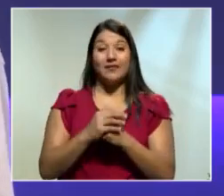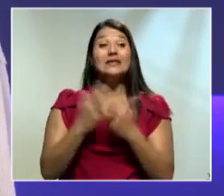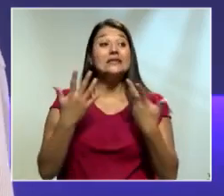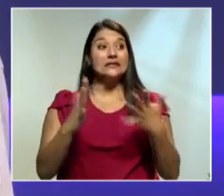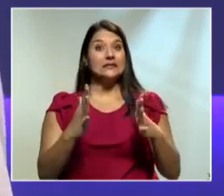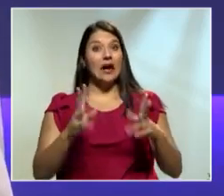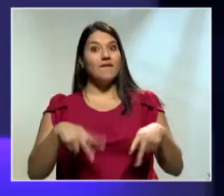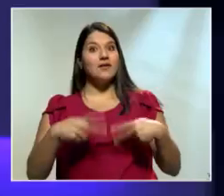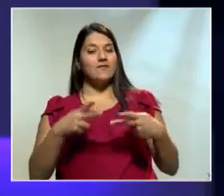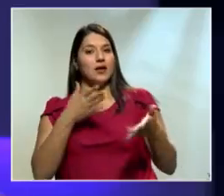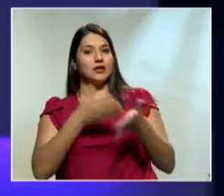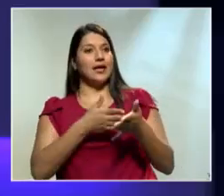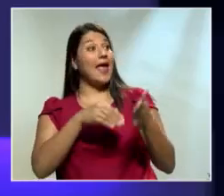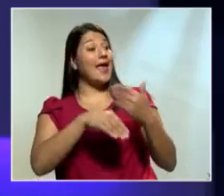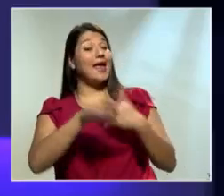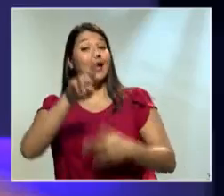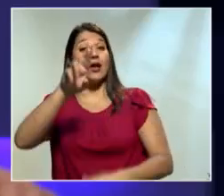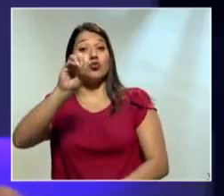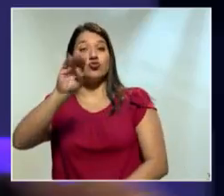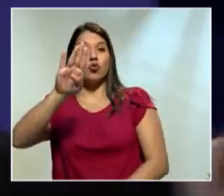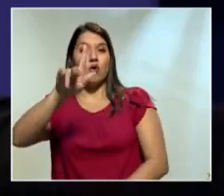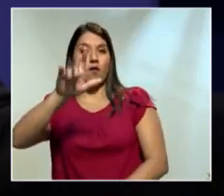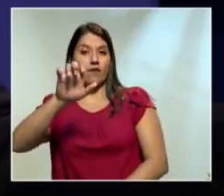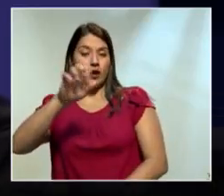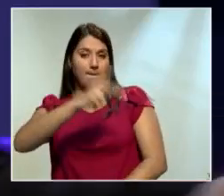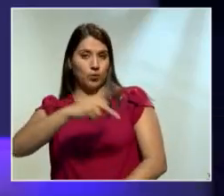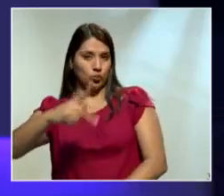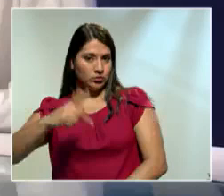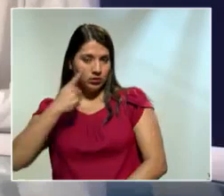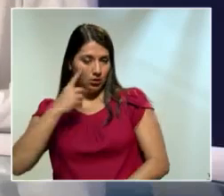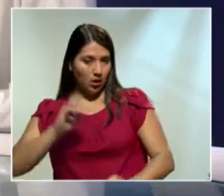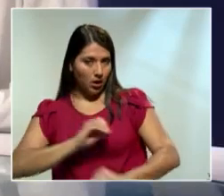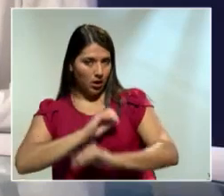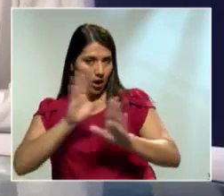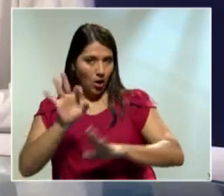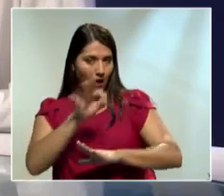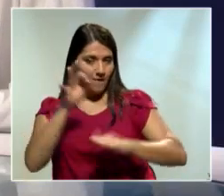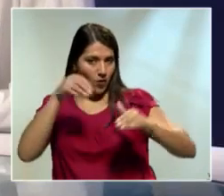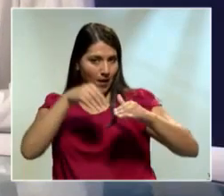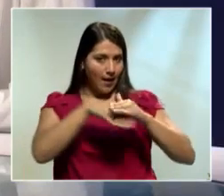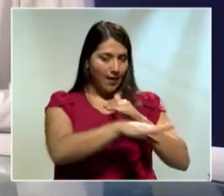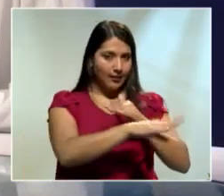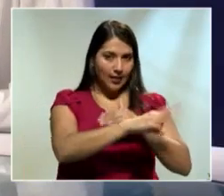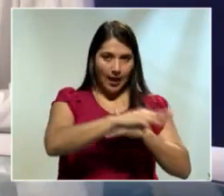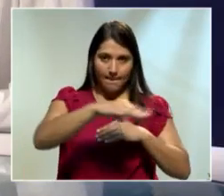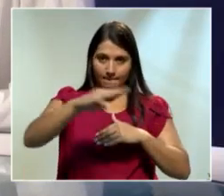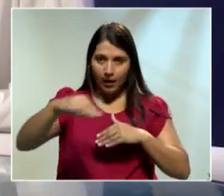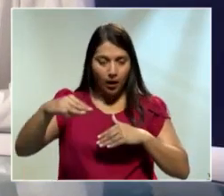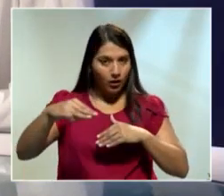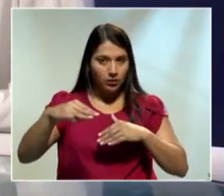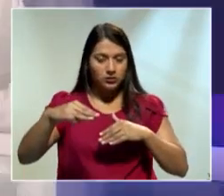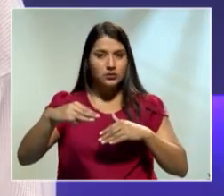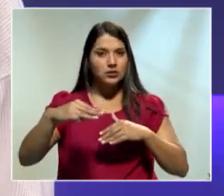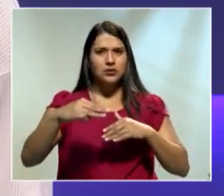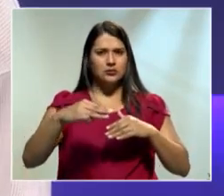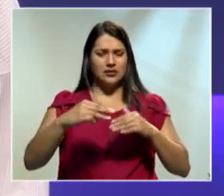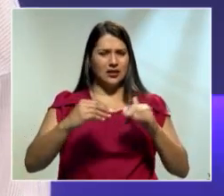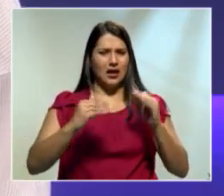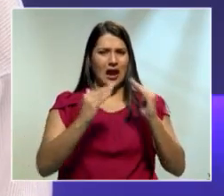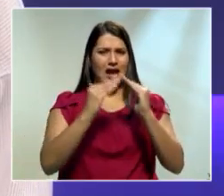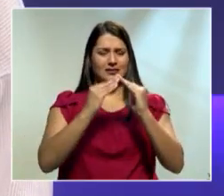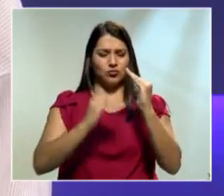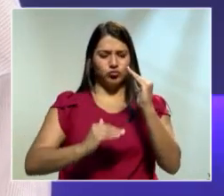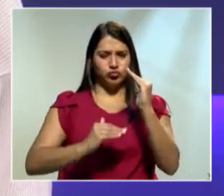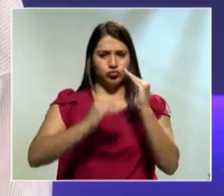En el Roble de Punta Arenas es clarísimo la manera en que entra el mar y inunda un montón de casas. Claro,